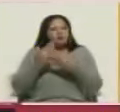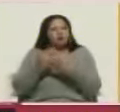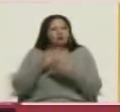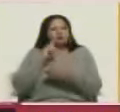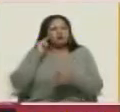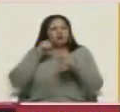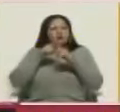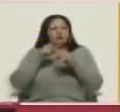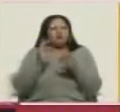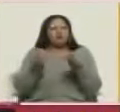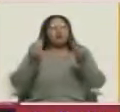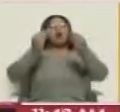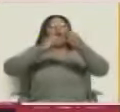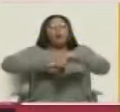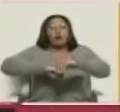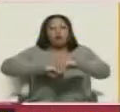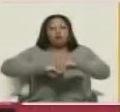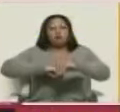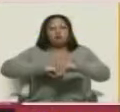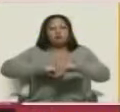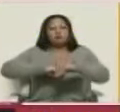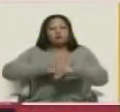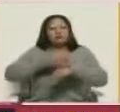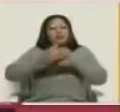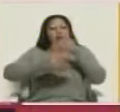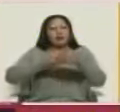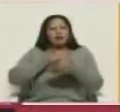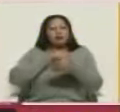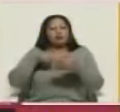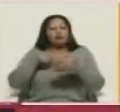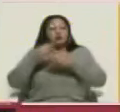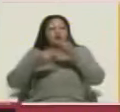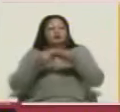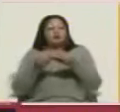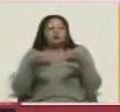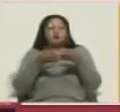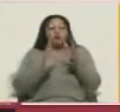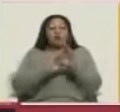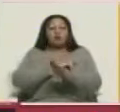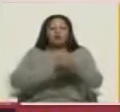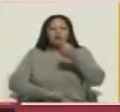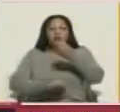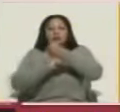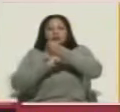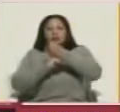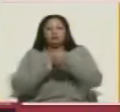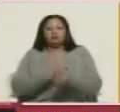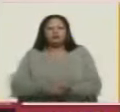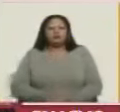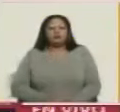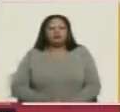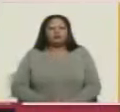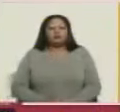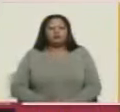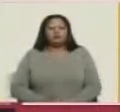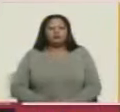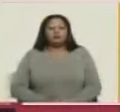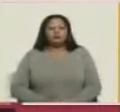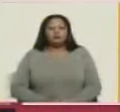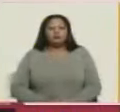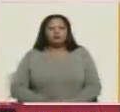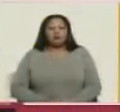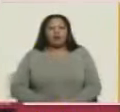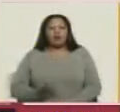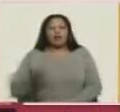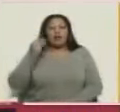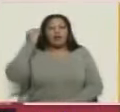estamos convencidos que cada vez que lo hacemos, el partido sale fortalecido. Y hay una